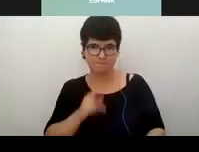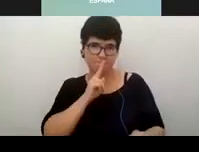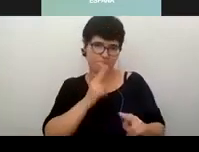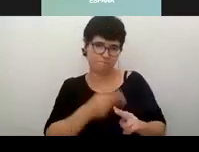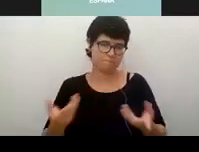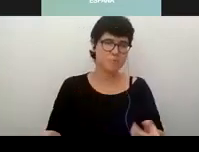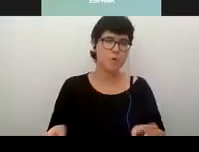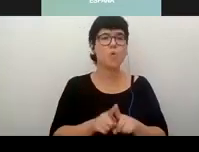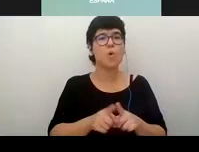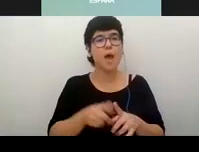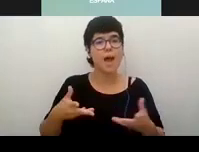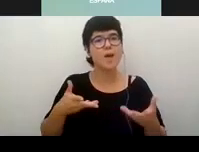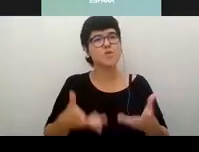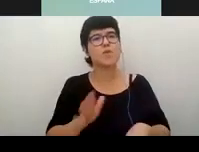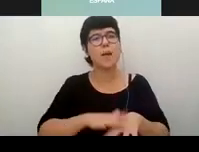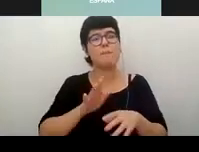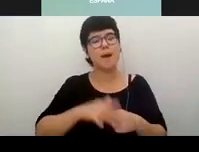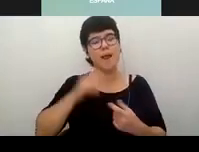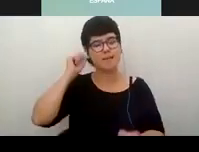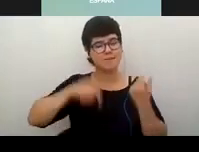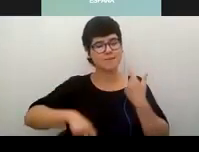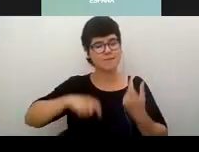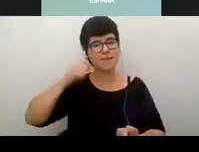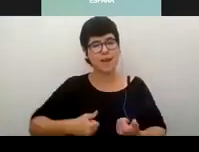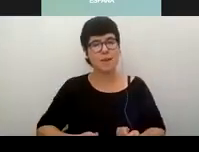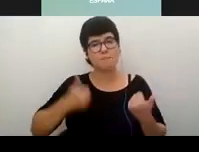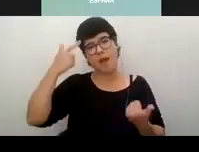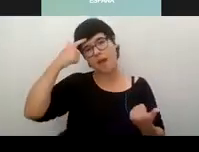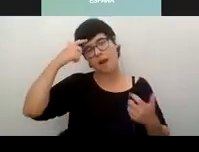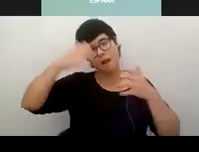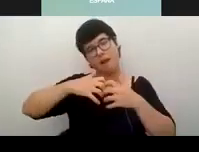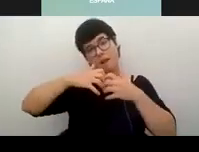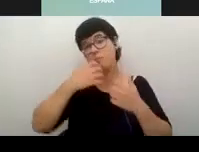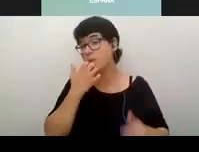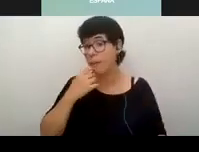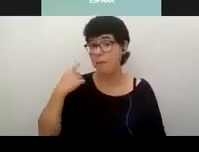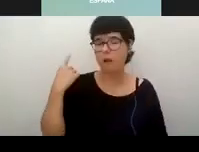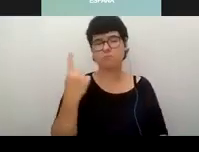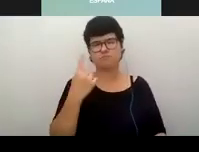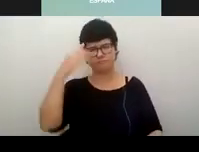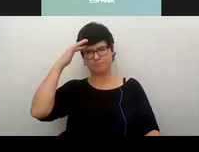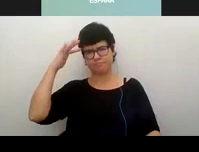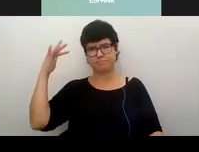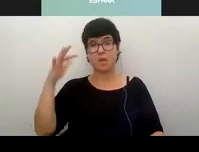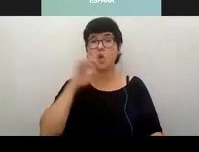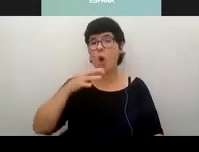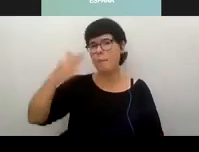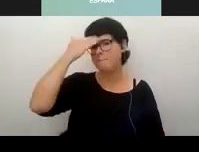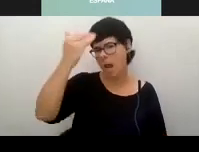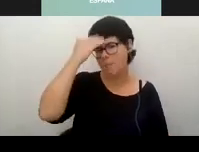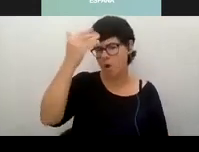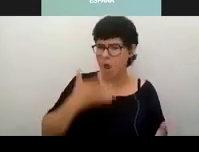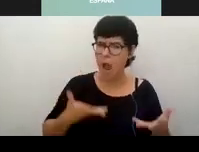el riego de sangre a nivel cerebral. Por lo tanto, puede ir muy bien para cuadros de vértigo, puede ir muy bien para cuadros de memoria, por ejemplo. Es un